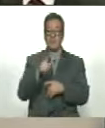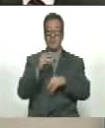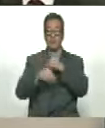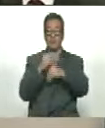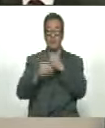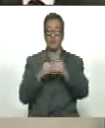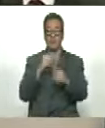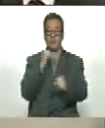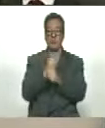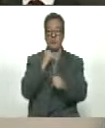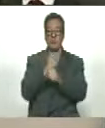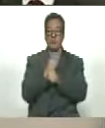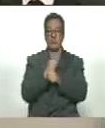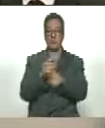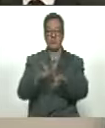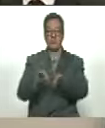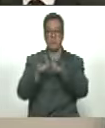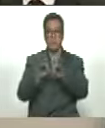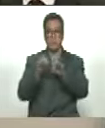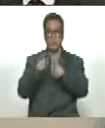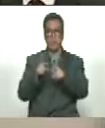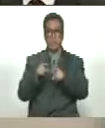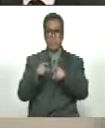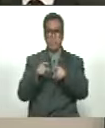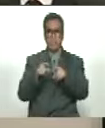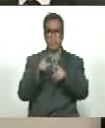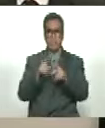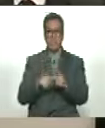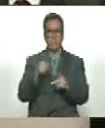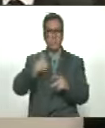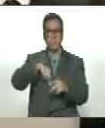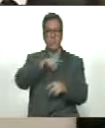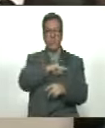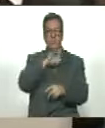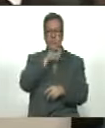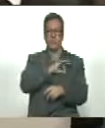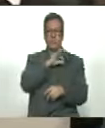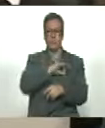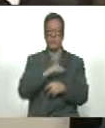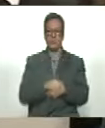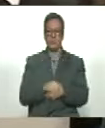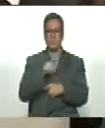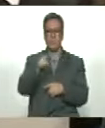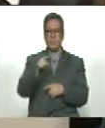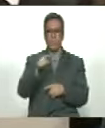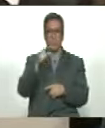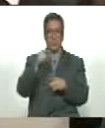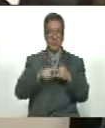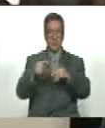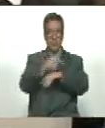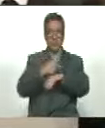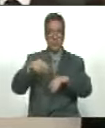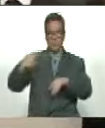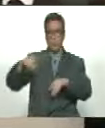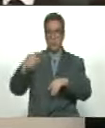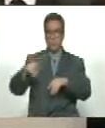ejerce en función de intereses muy determinados en nuestra sociedad. Y aquí si estuviera gobernando la derecha, estuviera gobernando